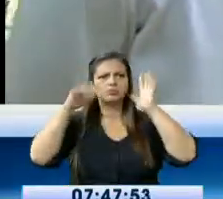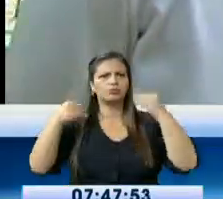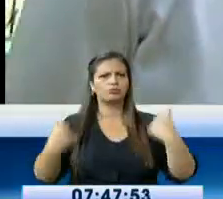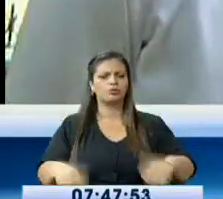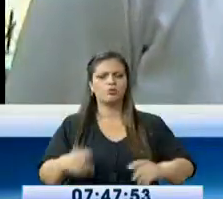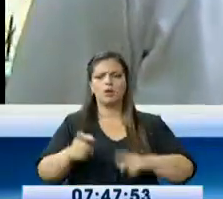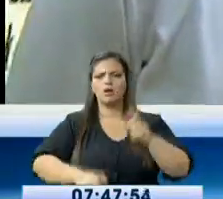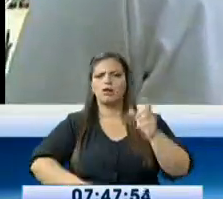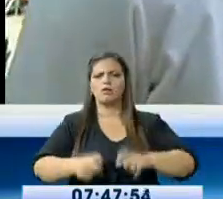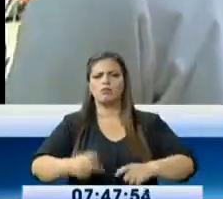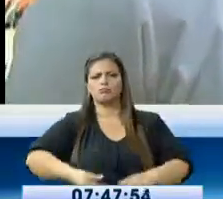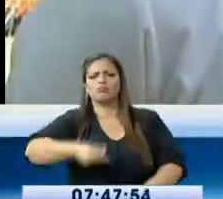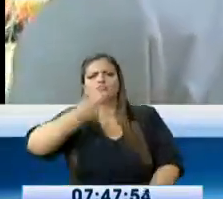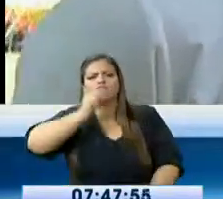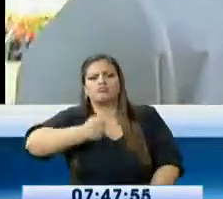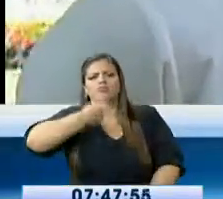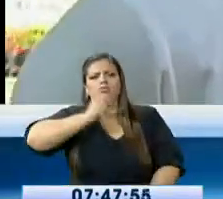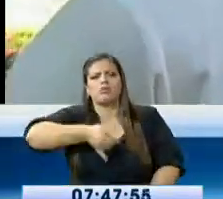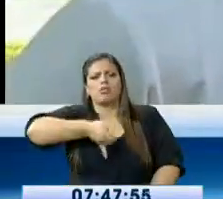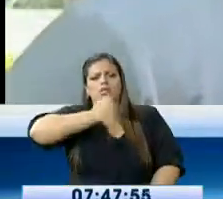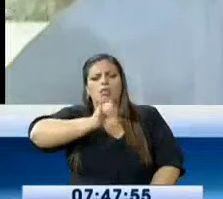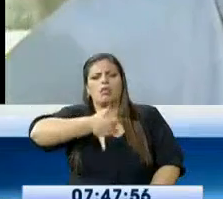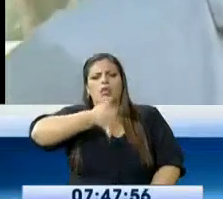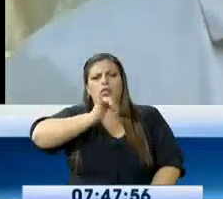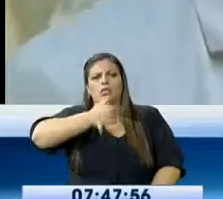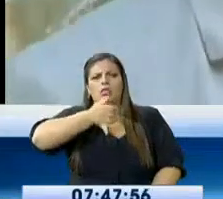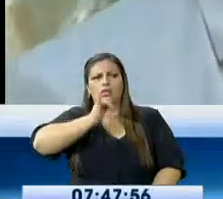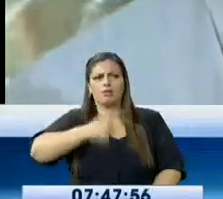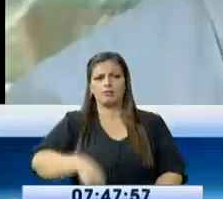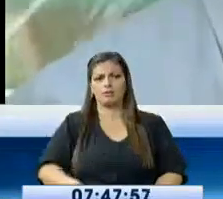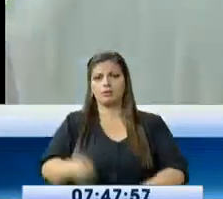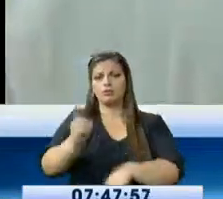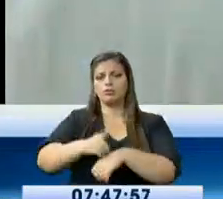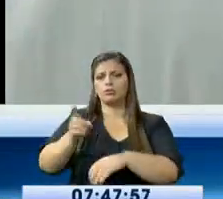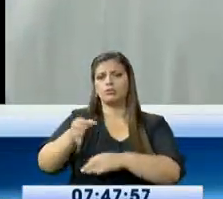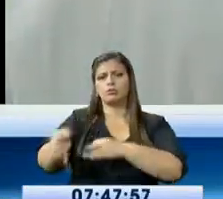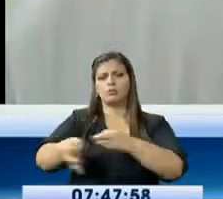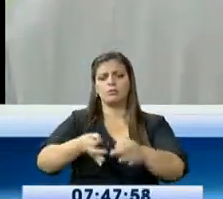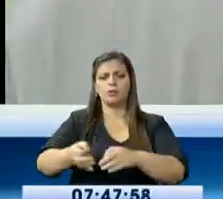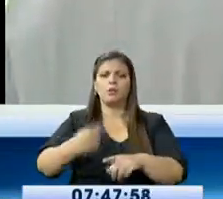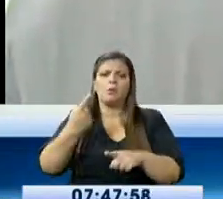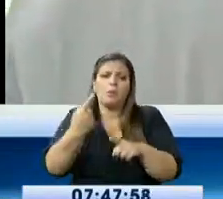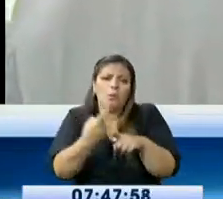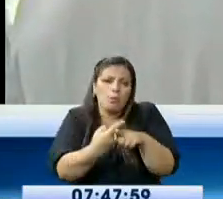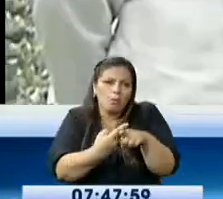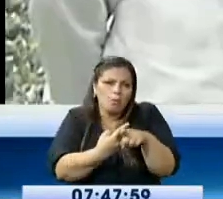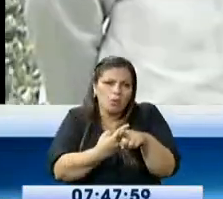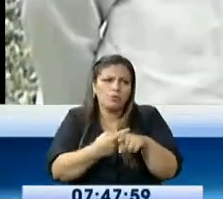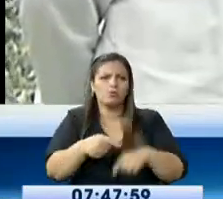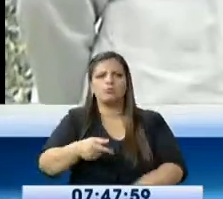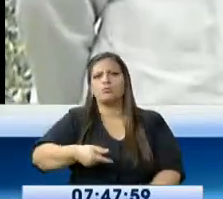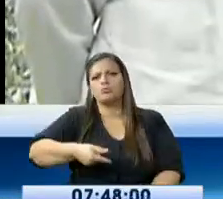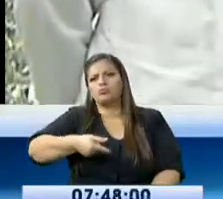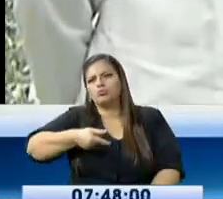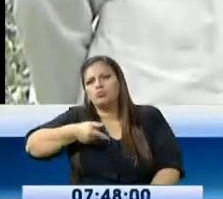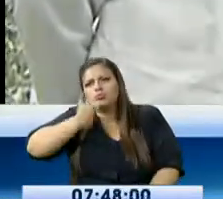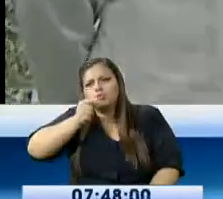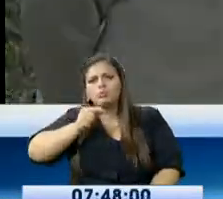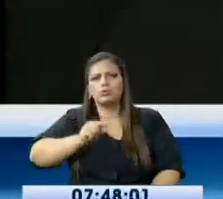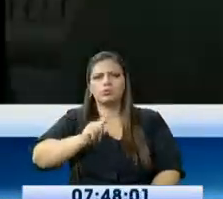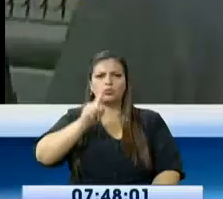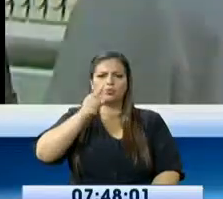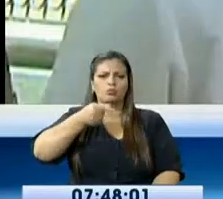Gonzalo Benalcázar explica que dos tragos al mes no hacen daño. Dedicarse es entrar a la boca del